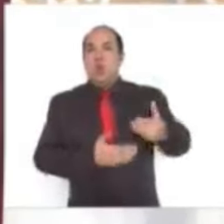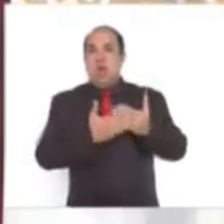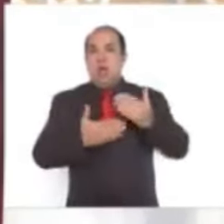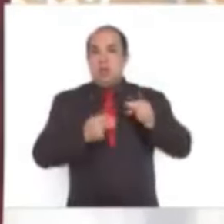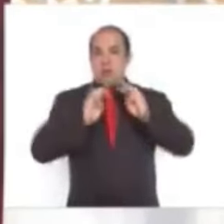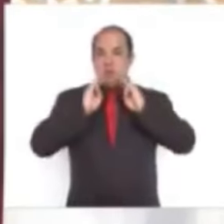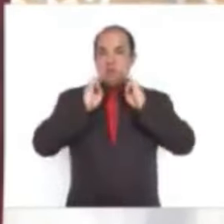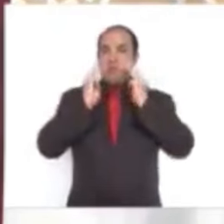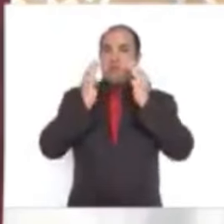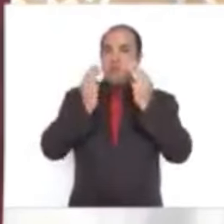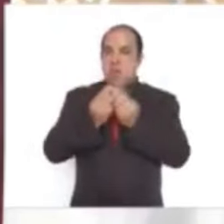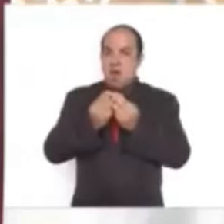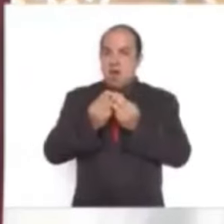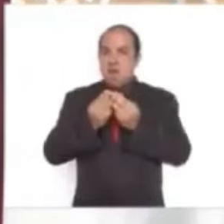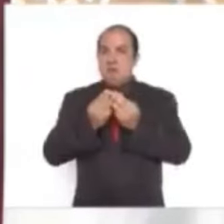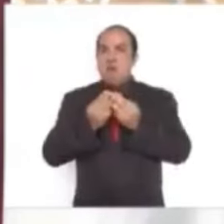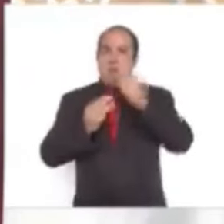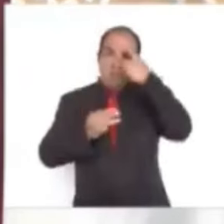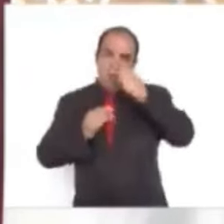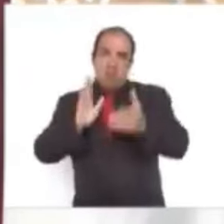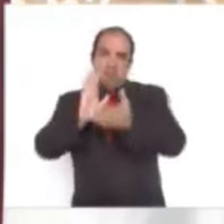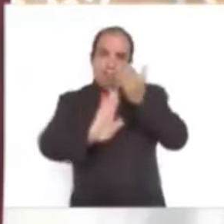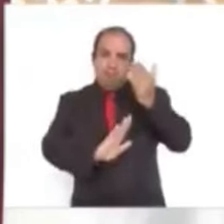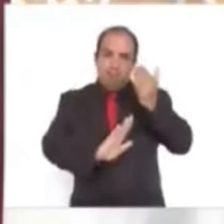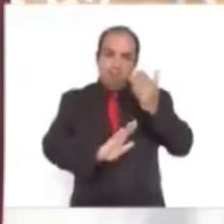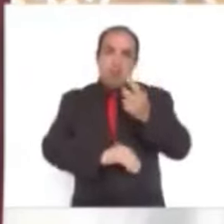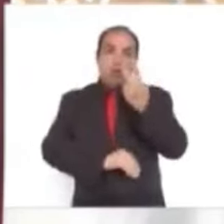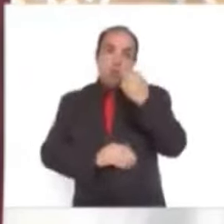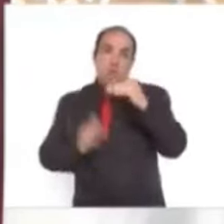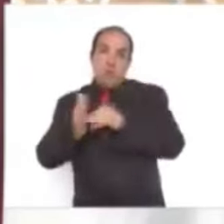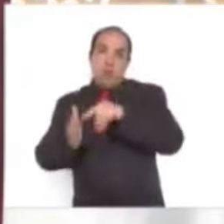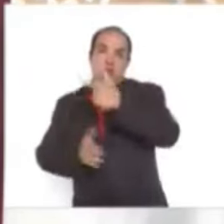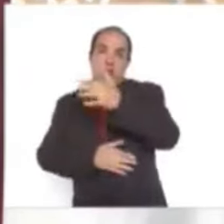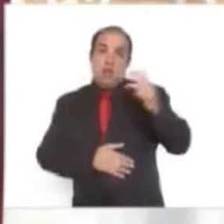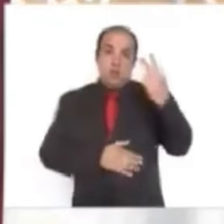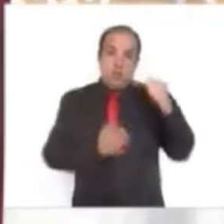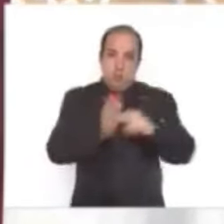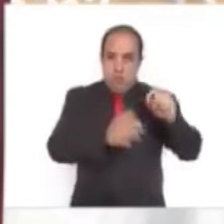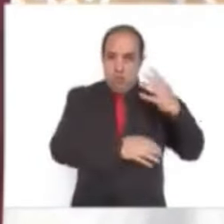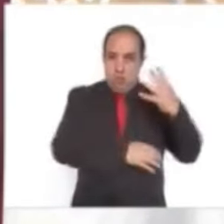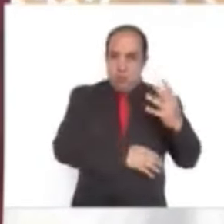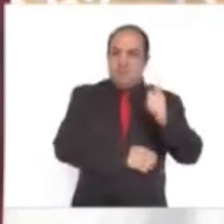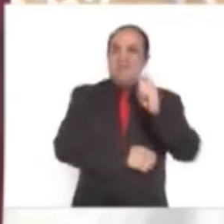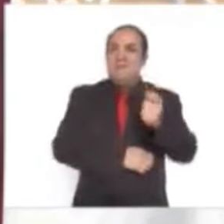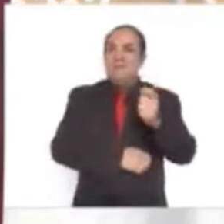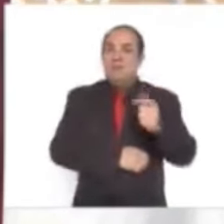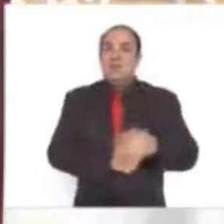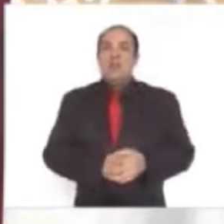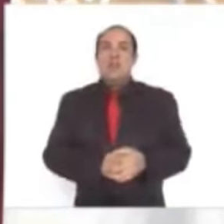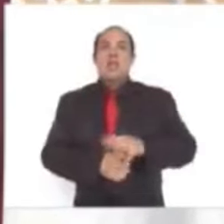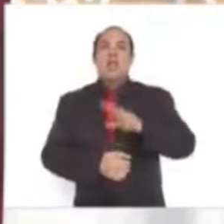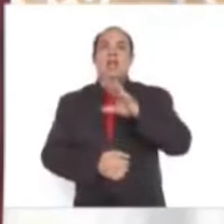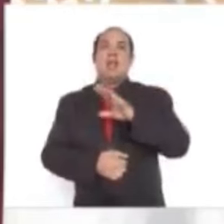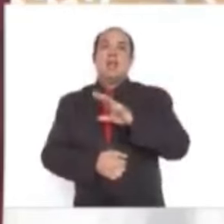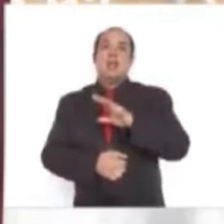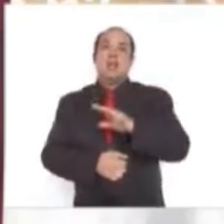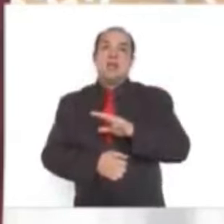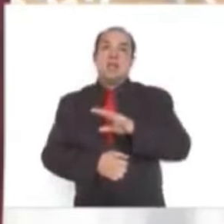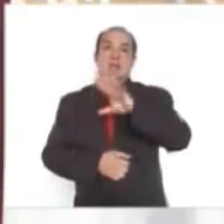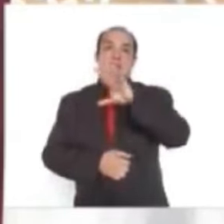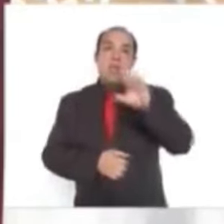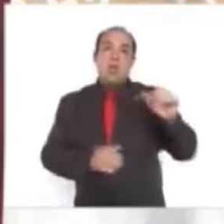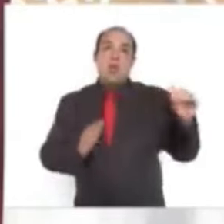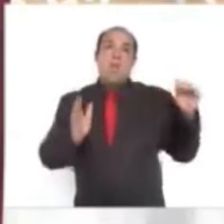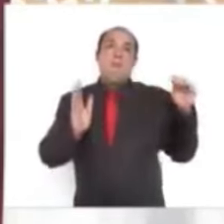entre 2012 y 2024, implican 500,000 de litros